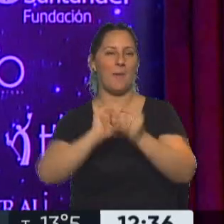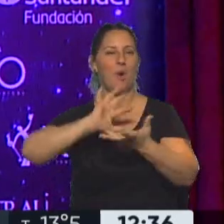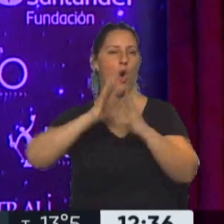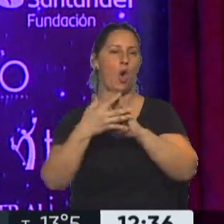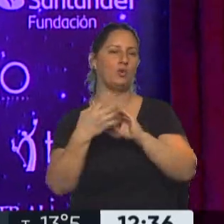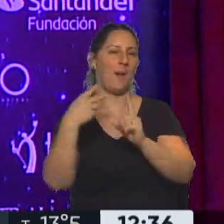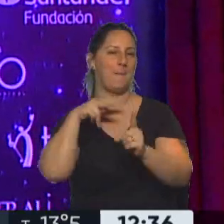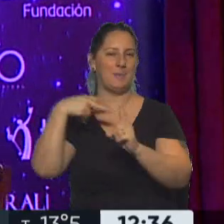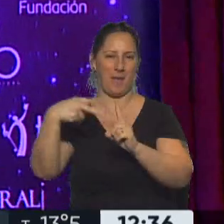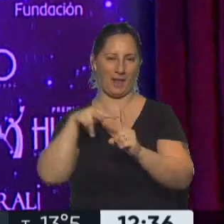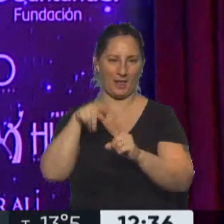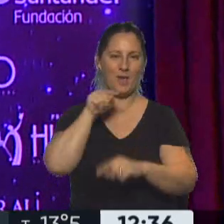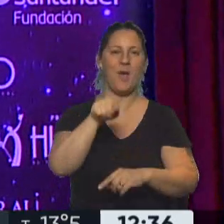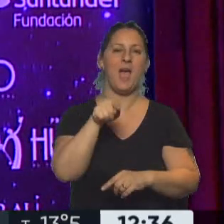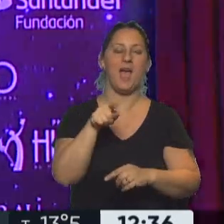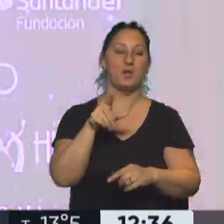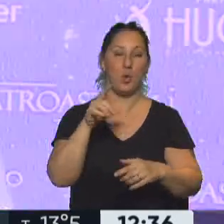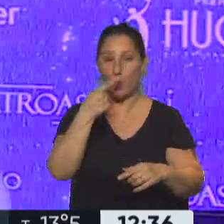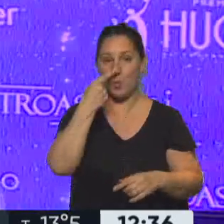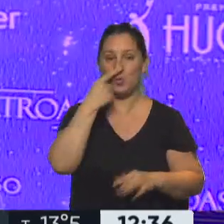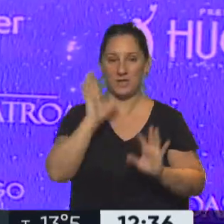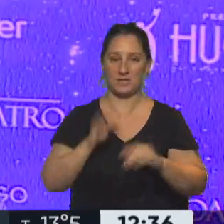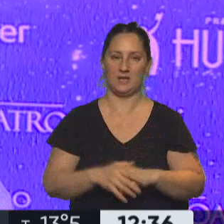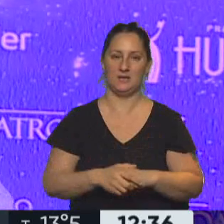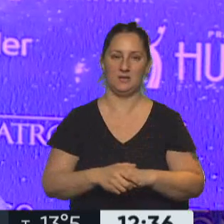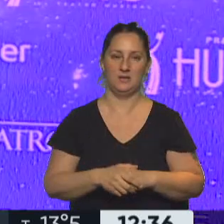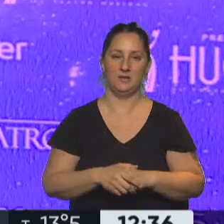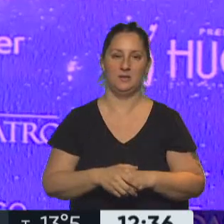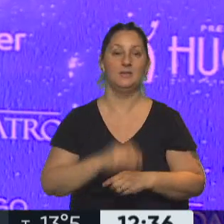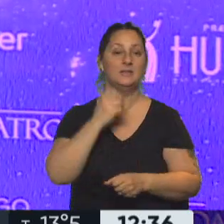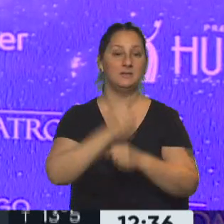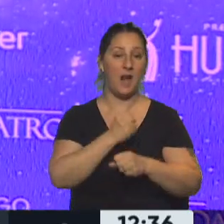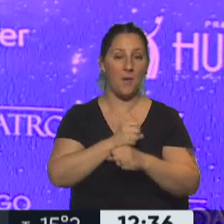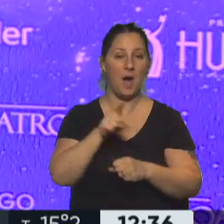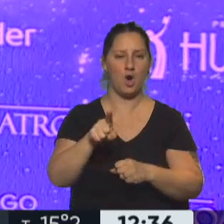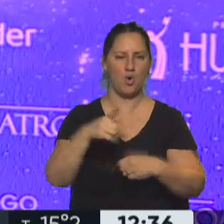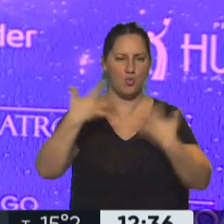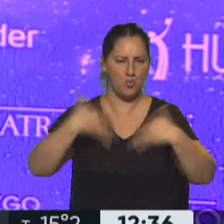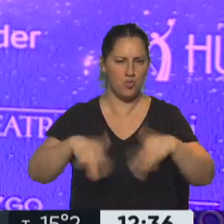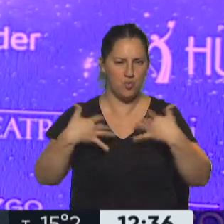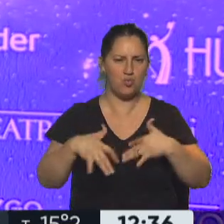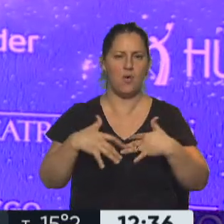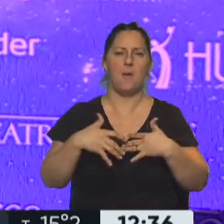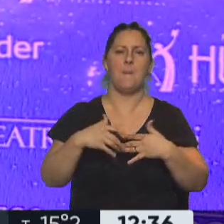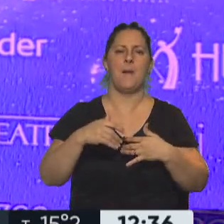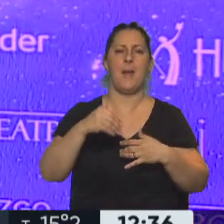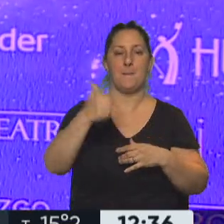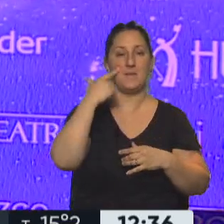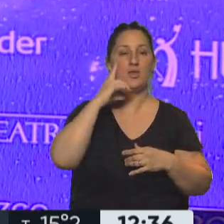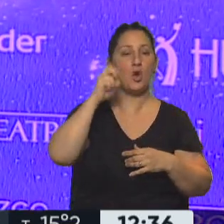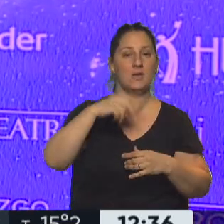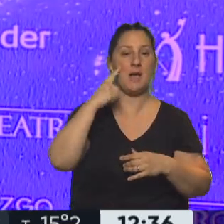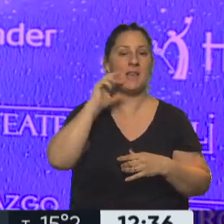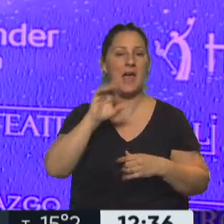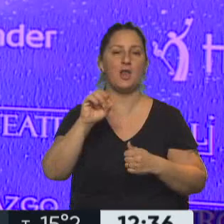bueno, eso lo hace como un combo muy interesante. Un trabajo muy, muy profundo que hemos hecho tanto para Midón Imaginario como para